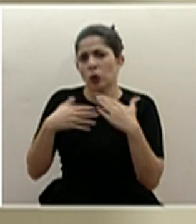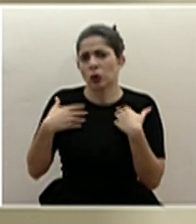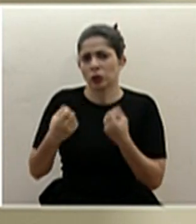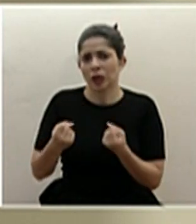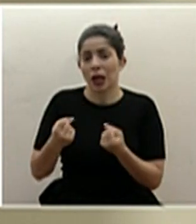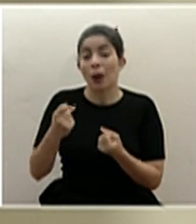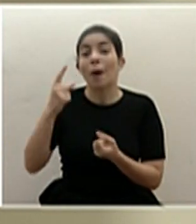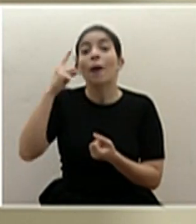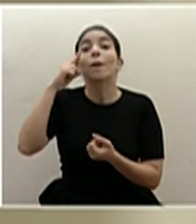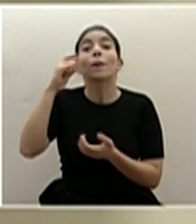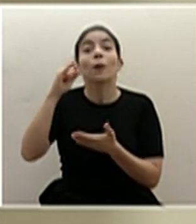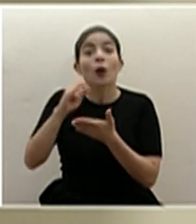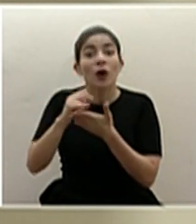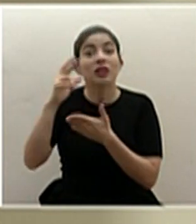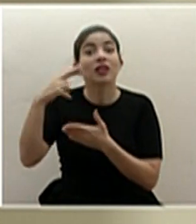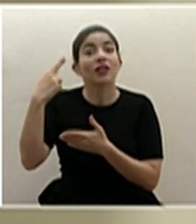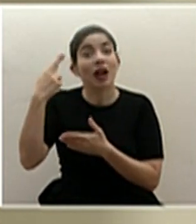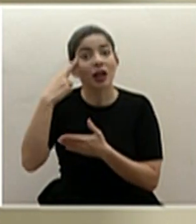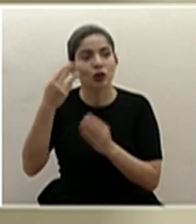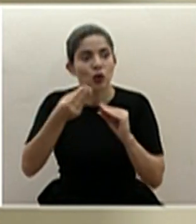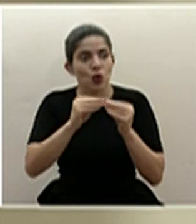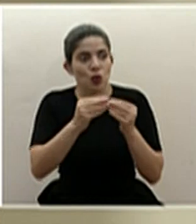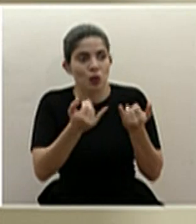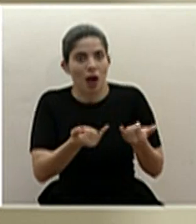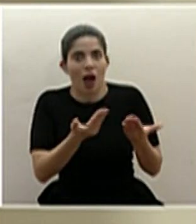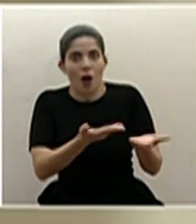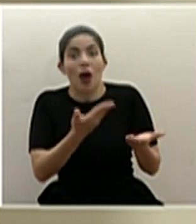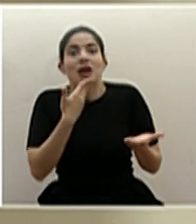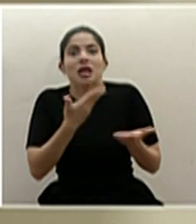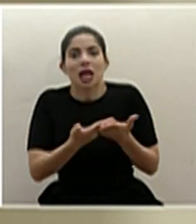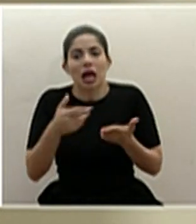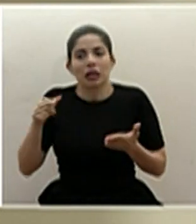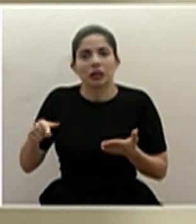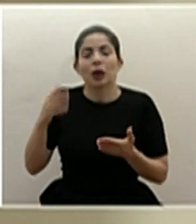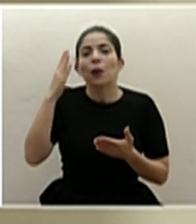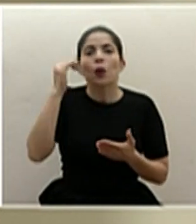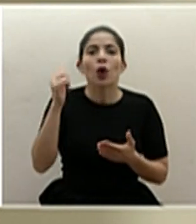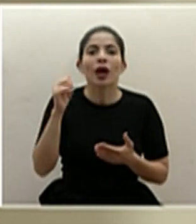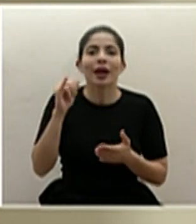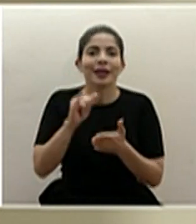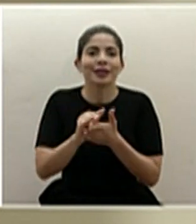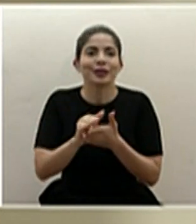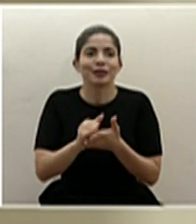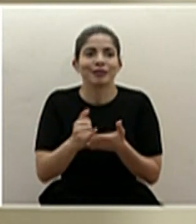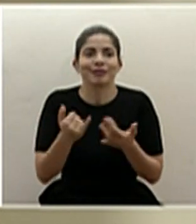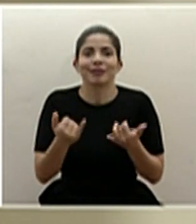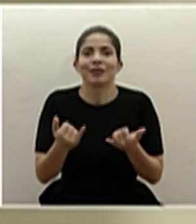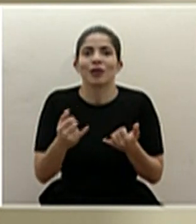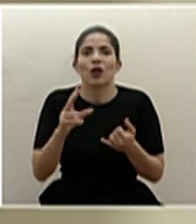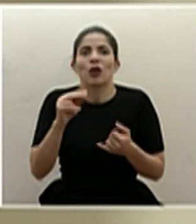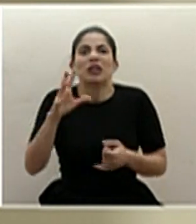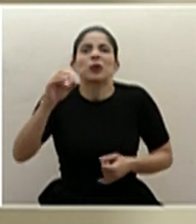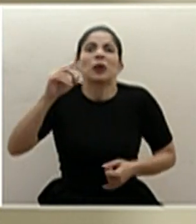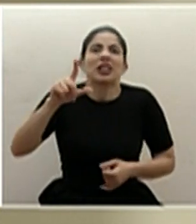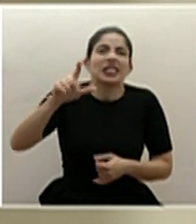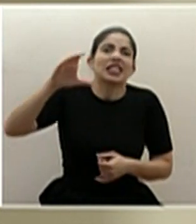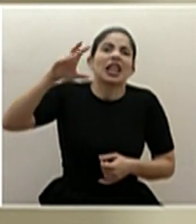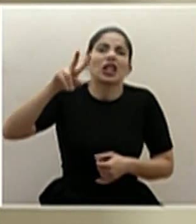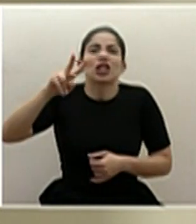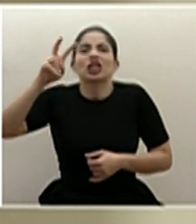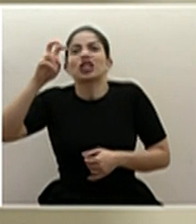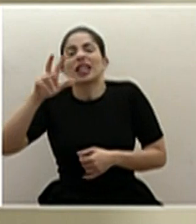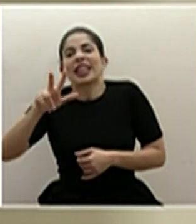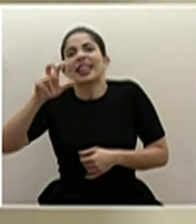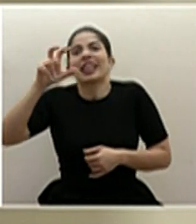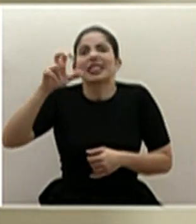por esa razón es que tenemos las cifras que tenemos hoy en día. Por eso es que no tenemos en este momento 50, 100,